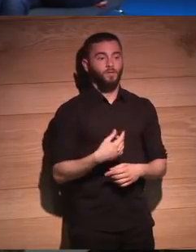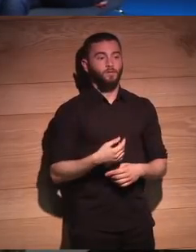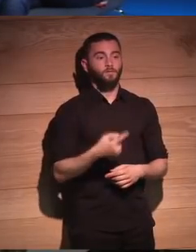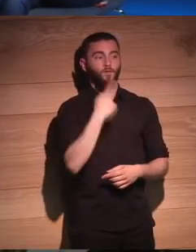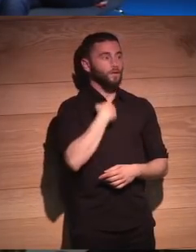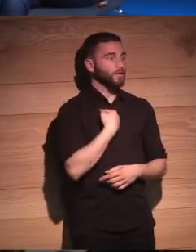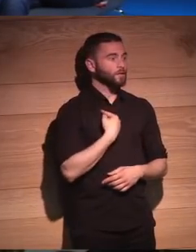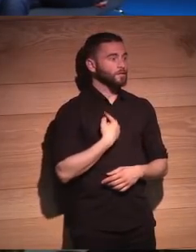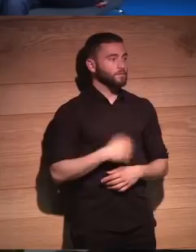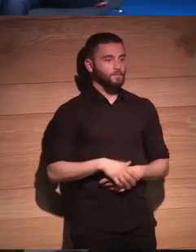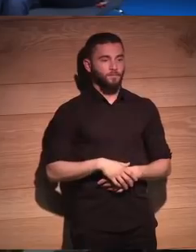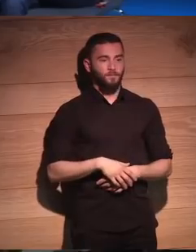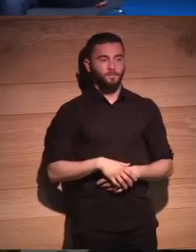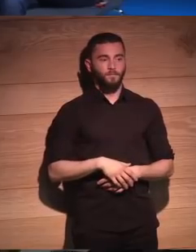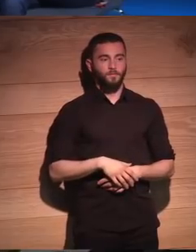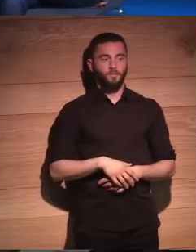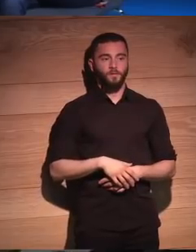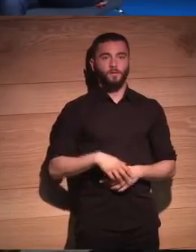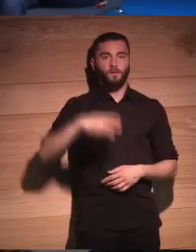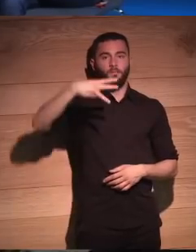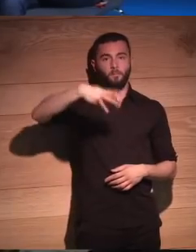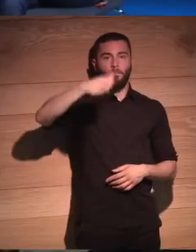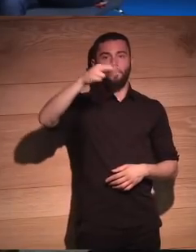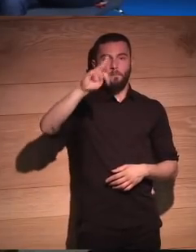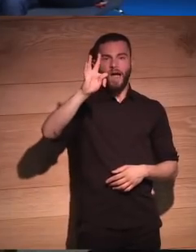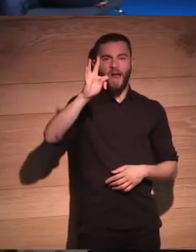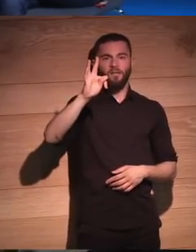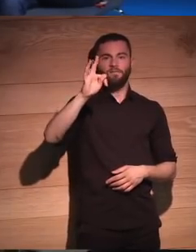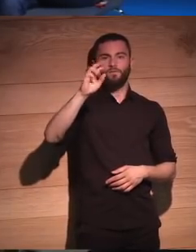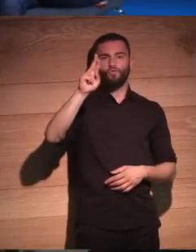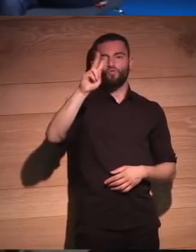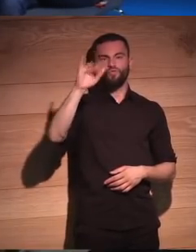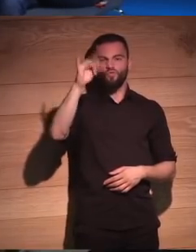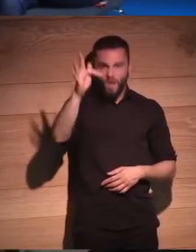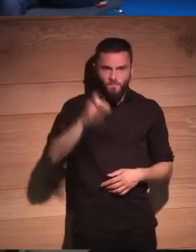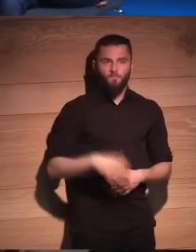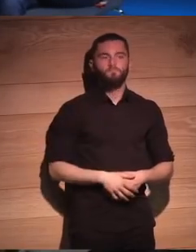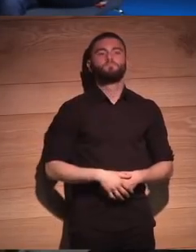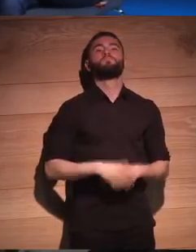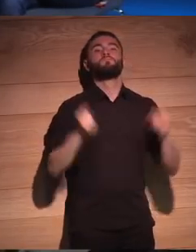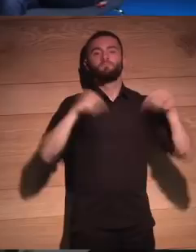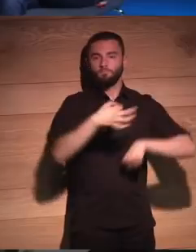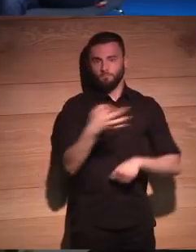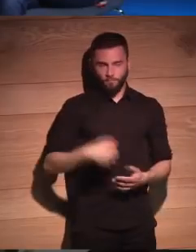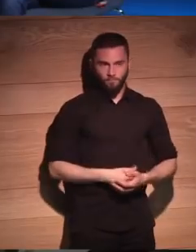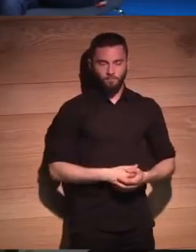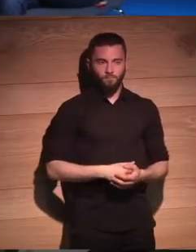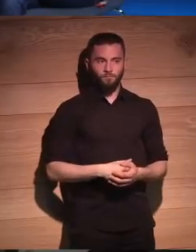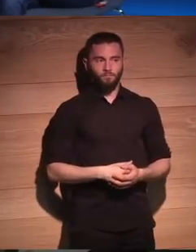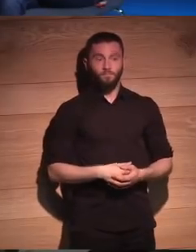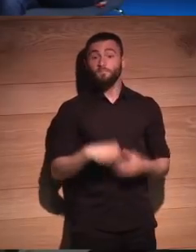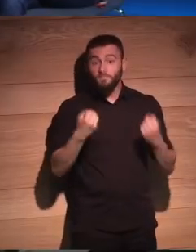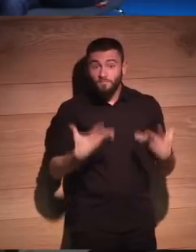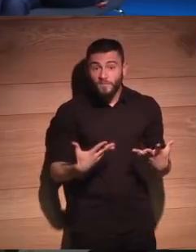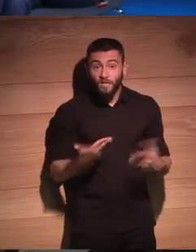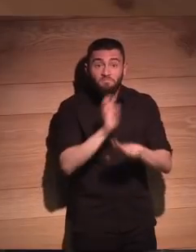¿Perdón? Perfecto. Matt Ya Reeves. lo sabemos. Muy bien. ¿Cómo vas, Anek? Bueno, ahí voy. Sí, sí. No sé si se puede